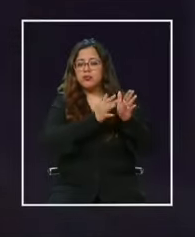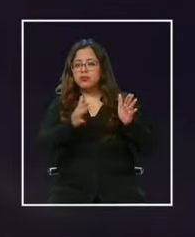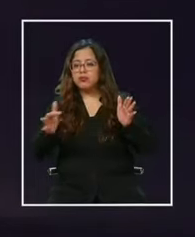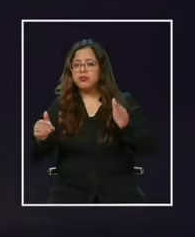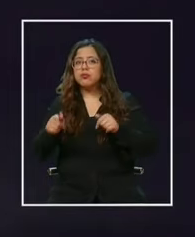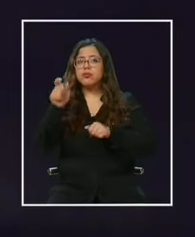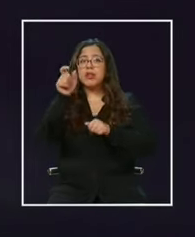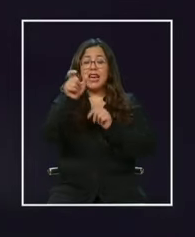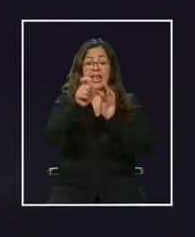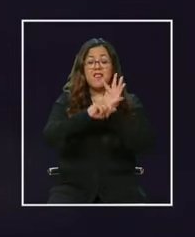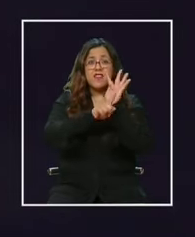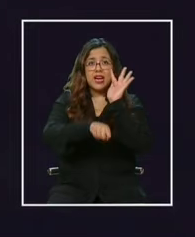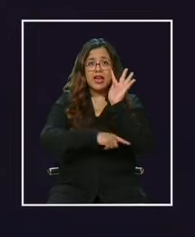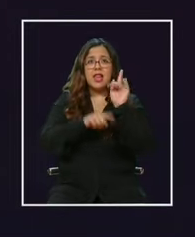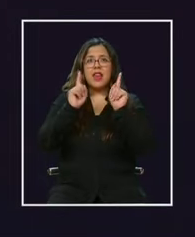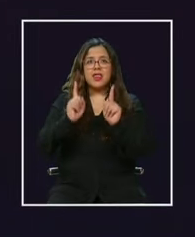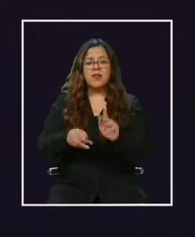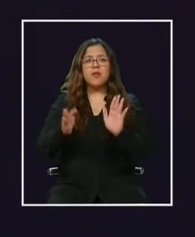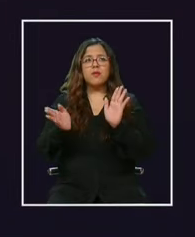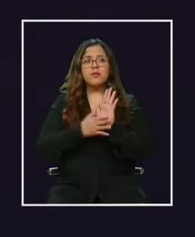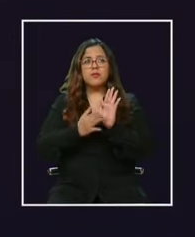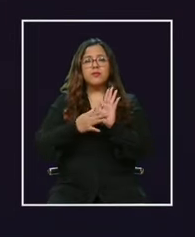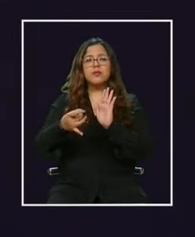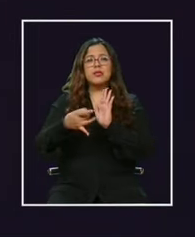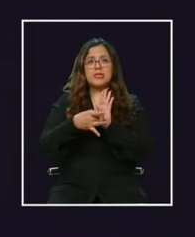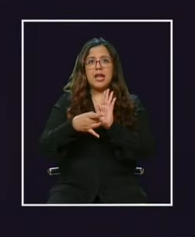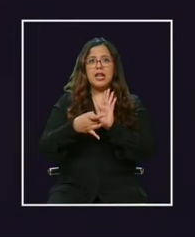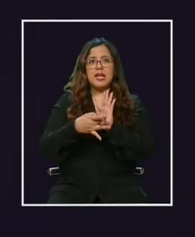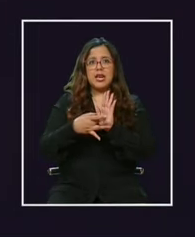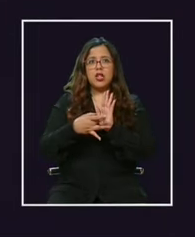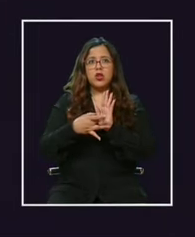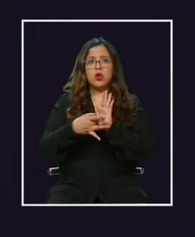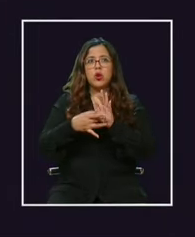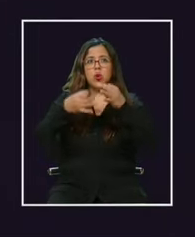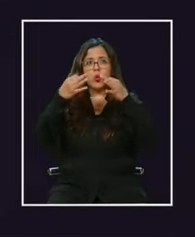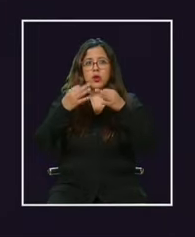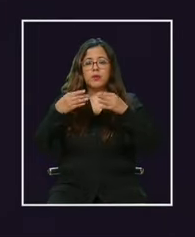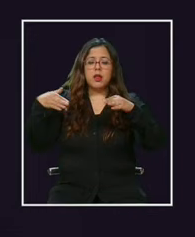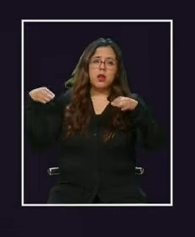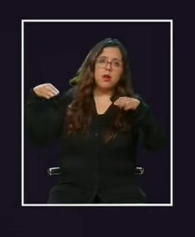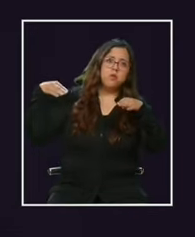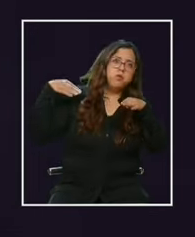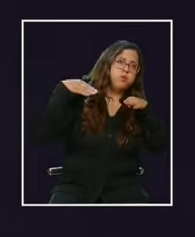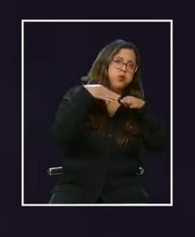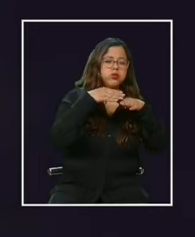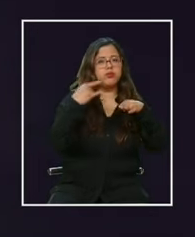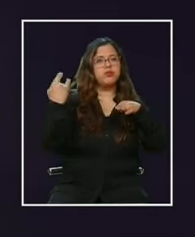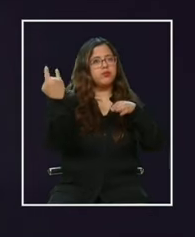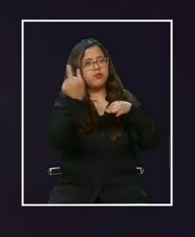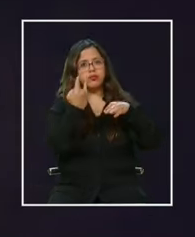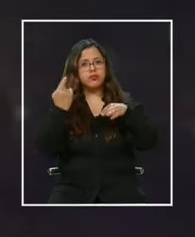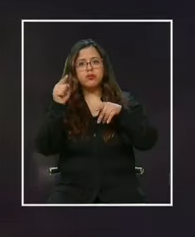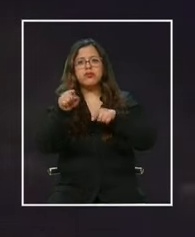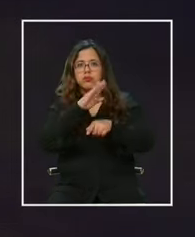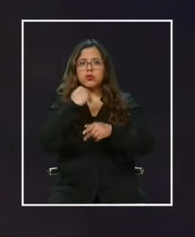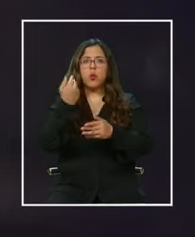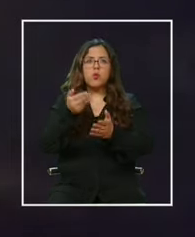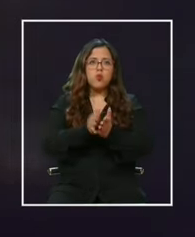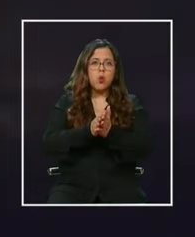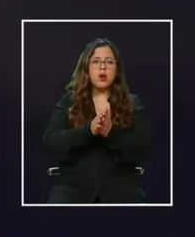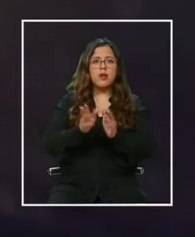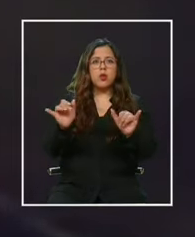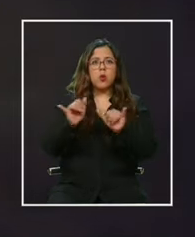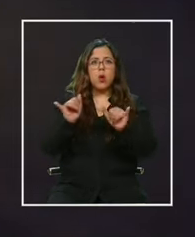en que la fiscalía deberá demostrar el delito imputado, choque en estado de ebriedad con resultado de muerte. El